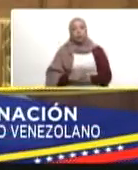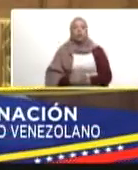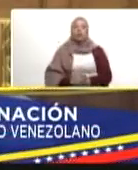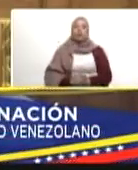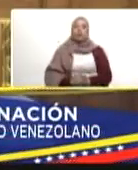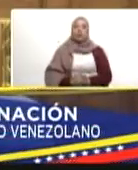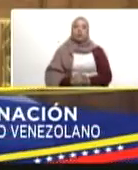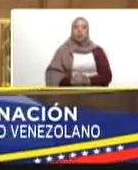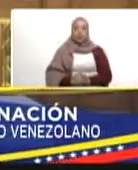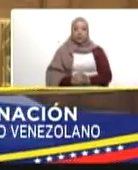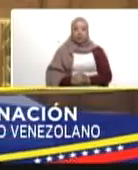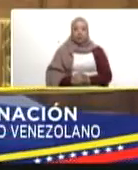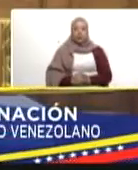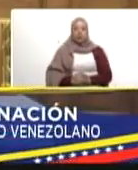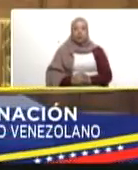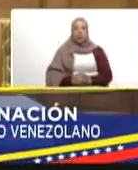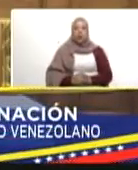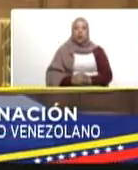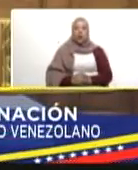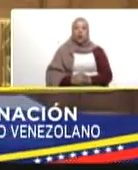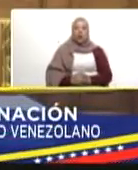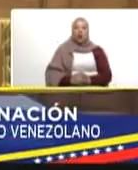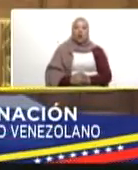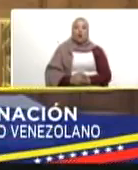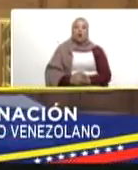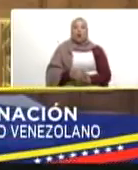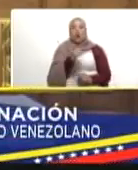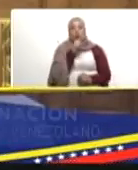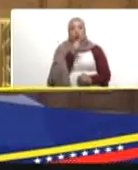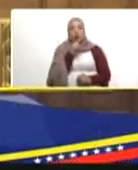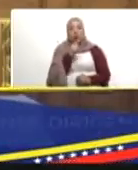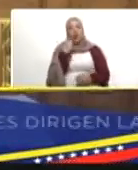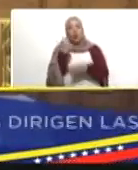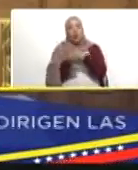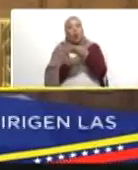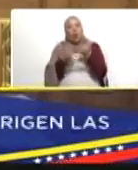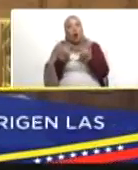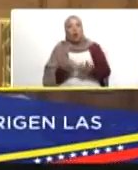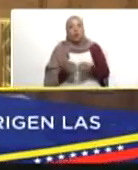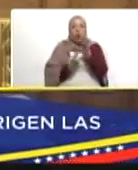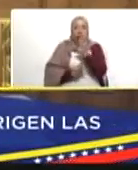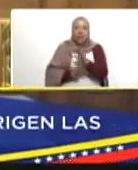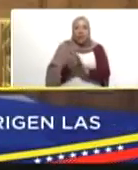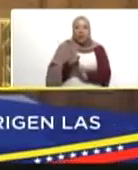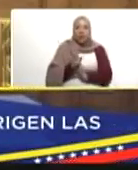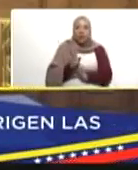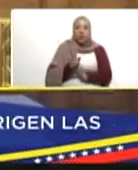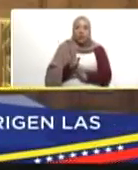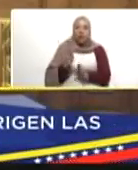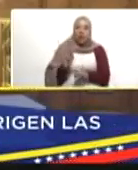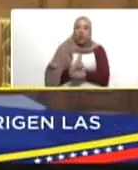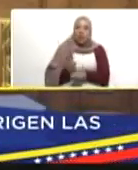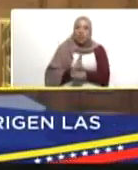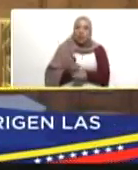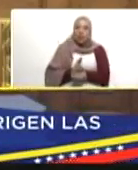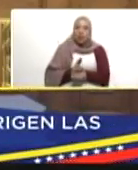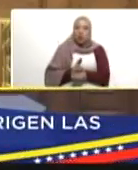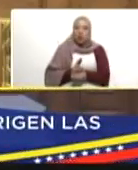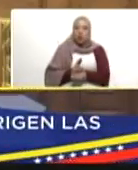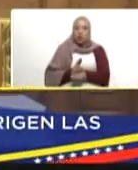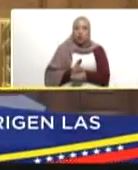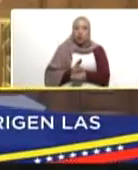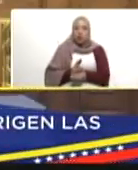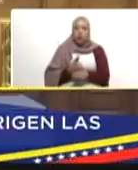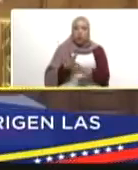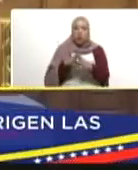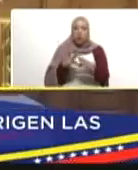verdad y conversamos y parecía que iba a haber avance y de repente no tiraron